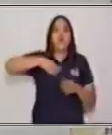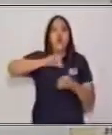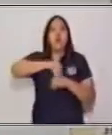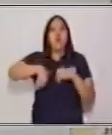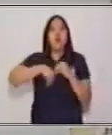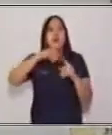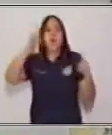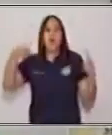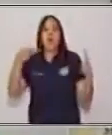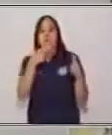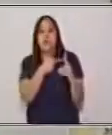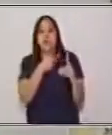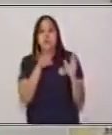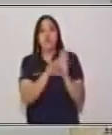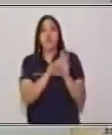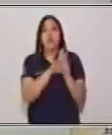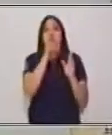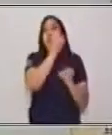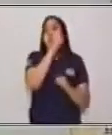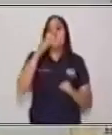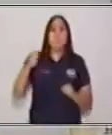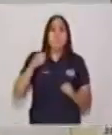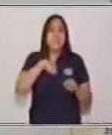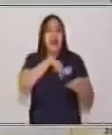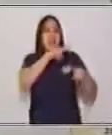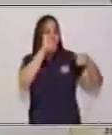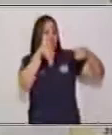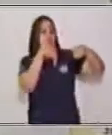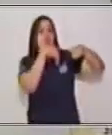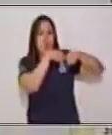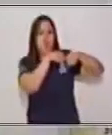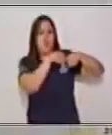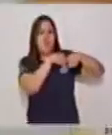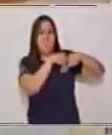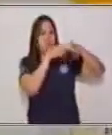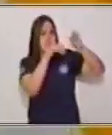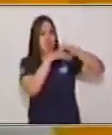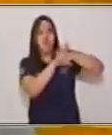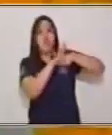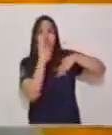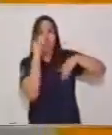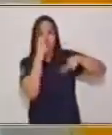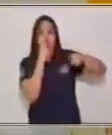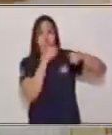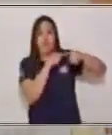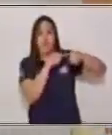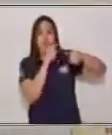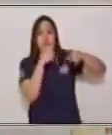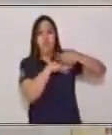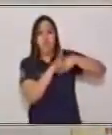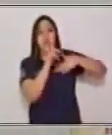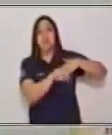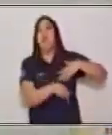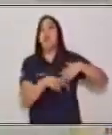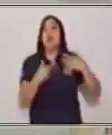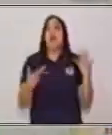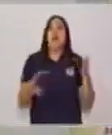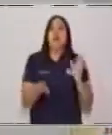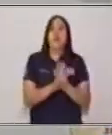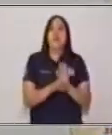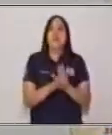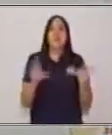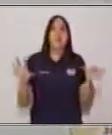Mes es un núcleo, ¿verdad? Es como que estuviéramos analizando un sujeto dentro. De mayo, profe, ¿es un